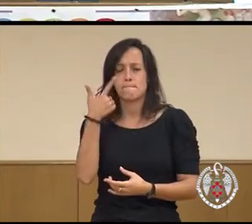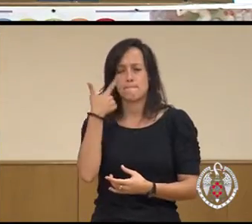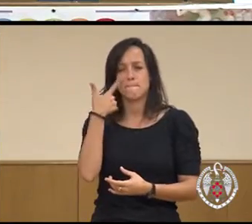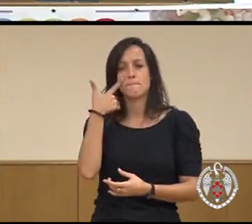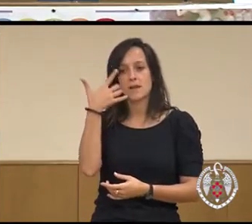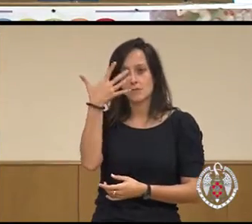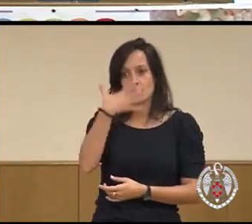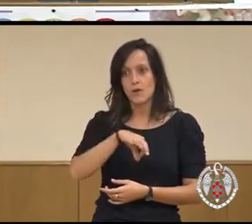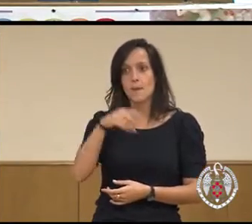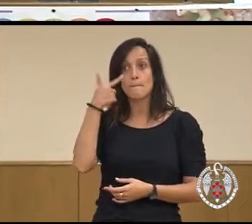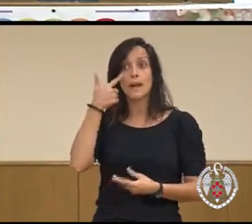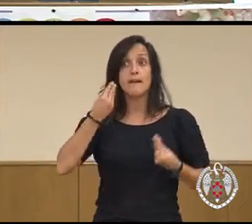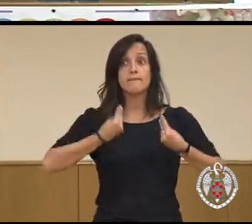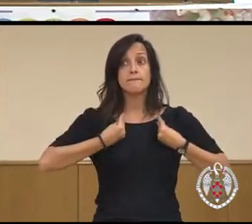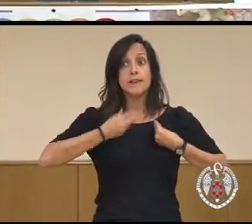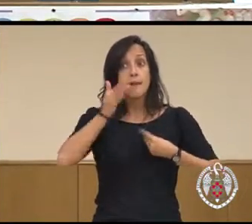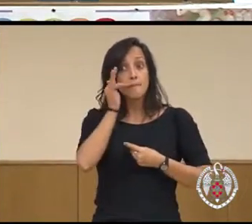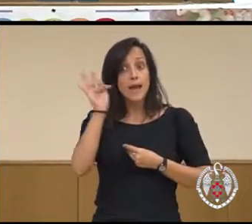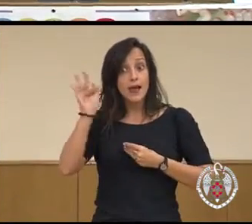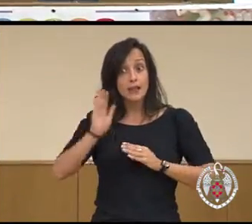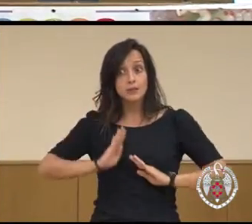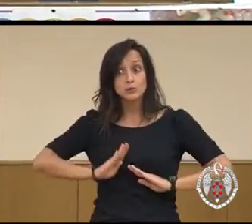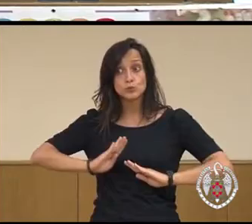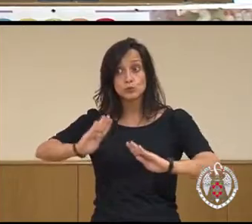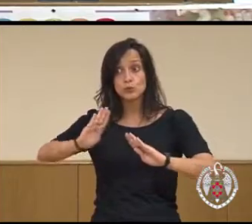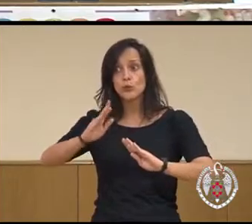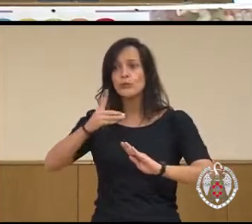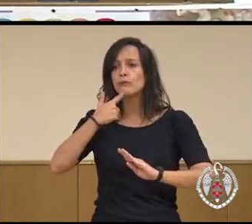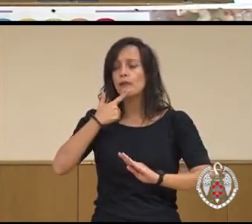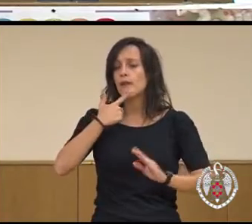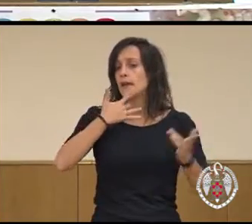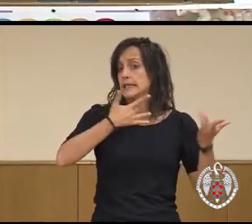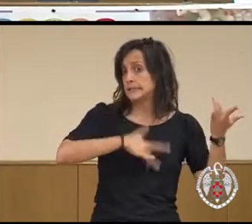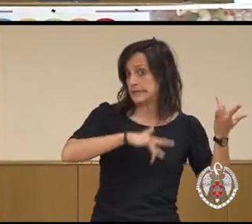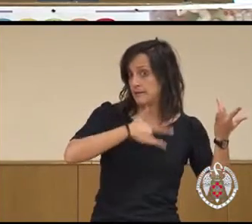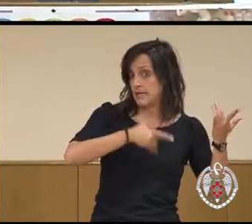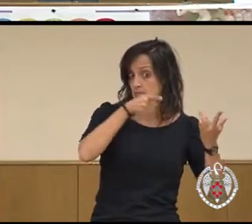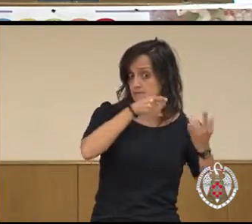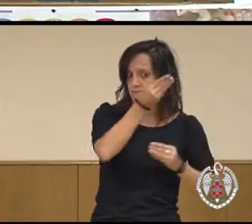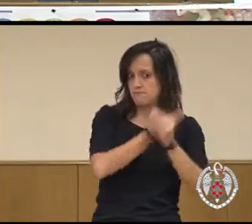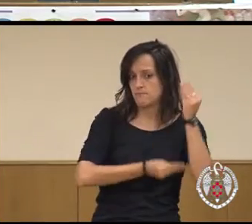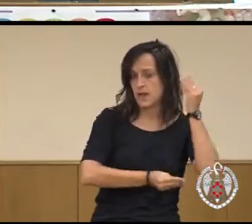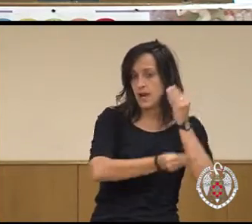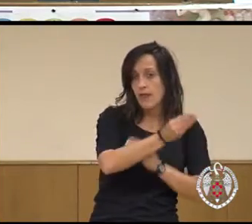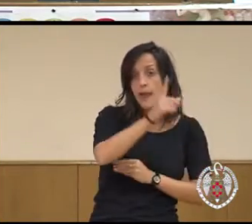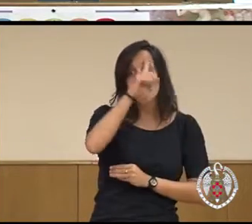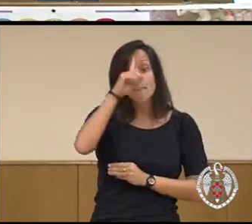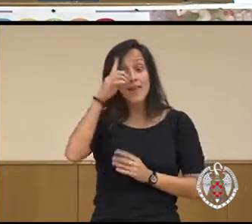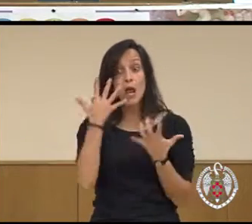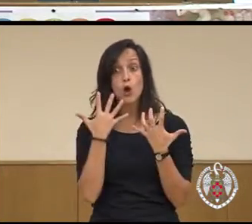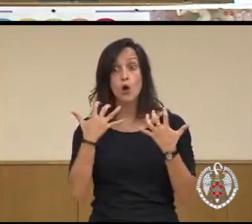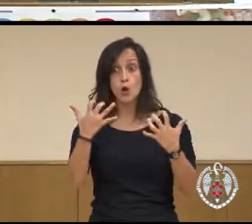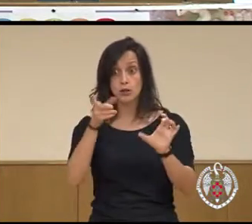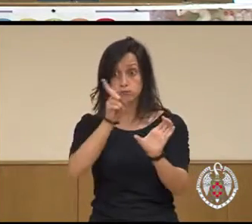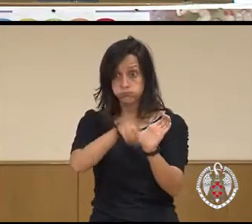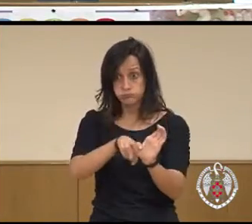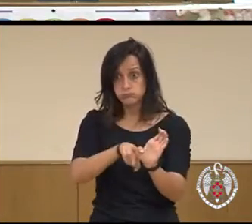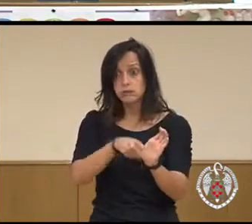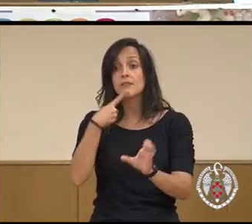la vida de Velázquez, sus contornos se dedujeron a Sevilla, donde nació, a Madrid, a la corte y a varias ciudades de Italia,